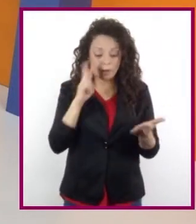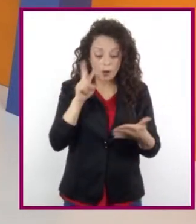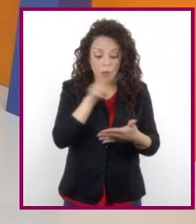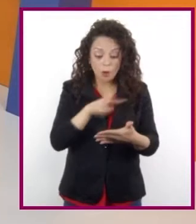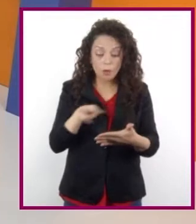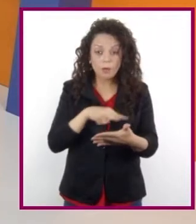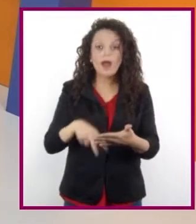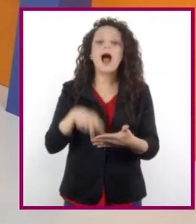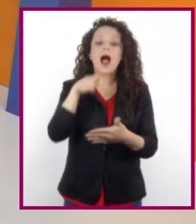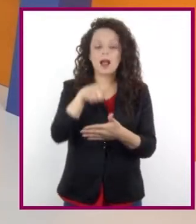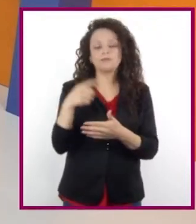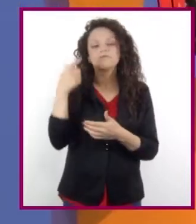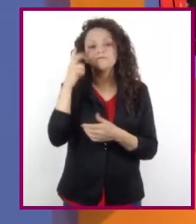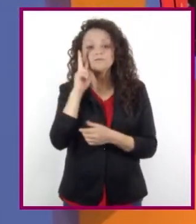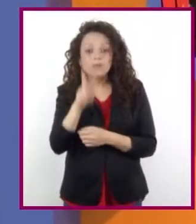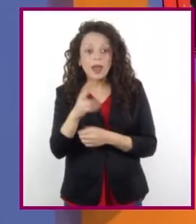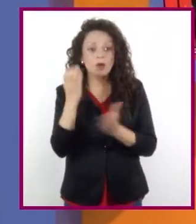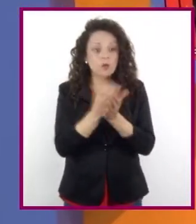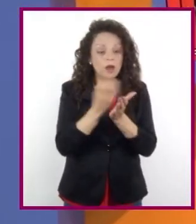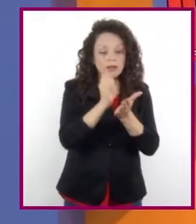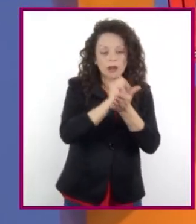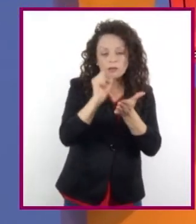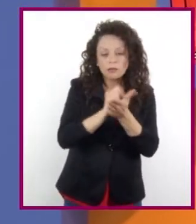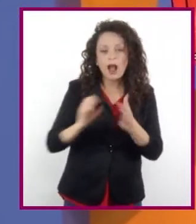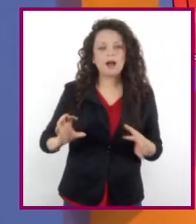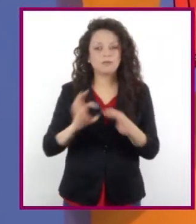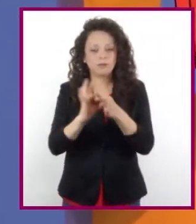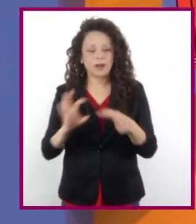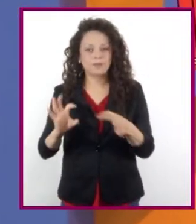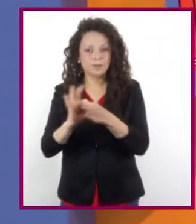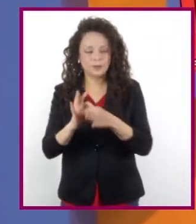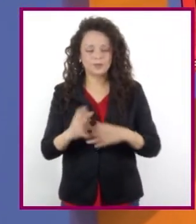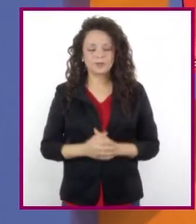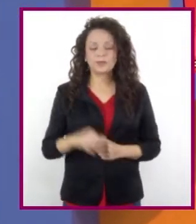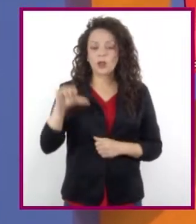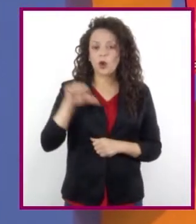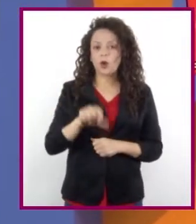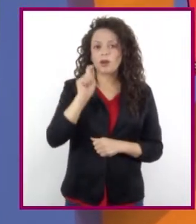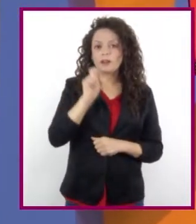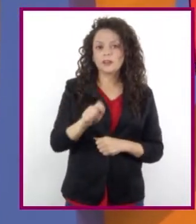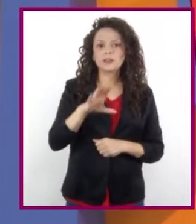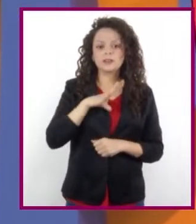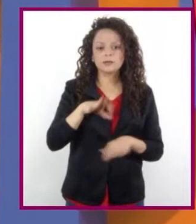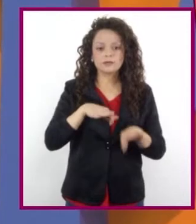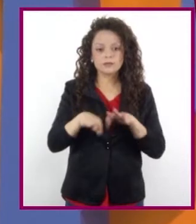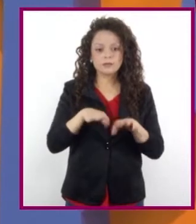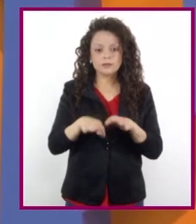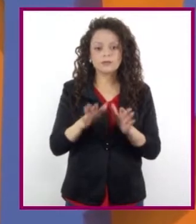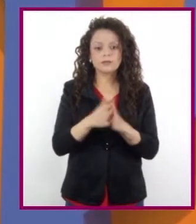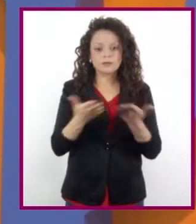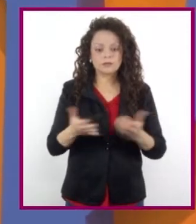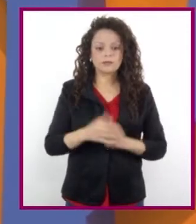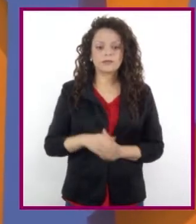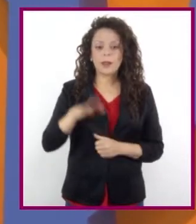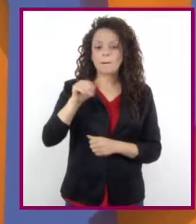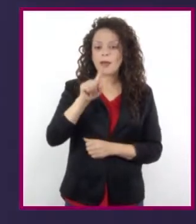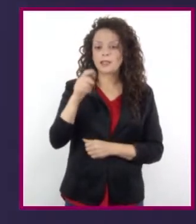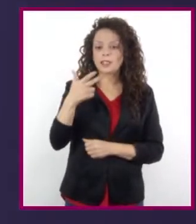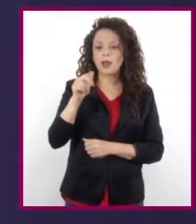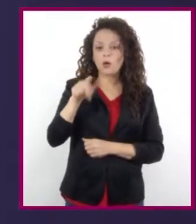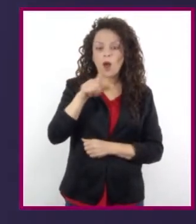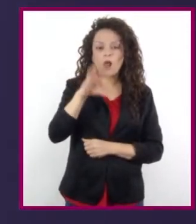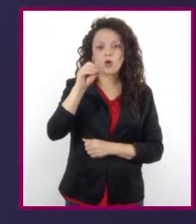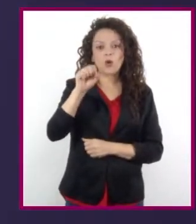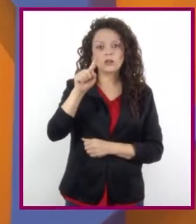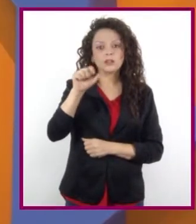y revisar sus apuntes. Hoy trabajaremos con los textos. Llegada del Macegual de las costas del Golfo, de Miguel